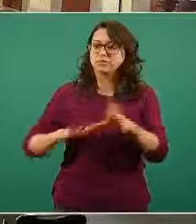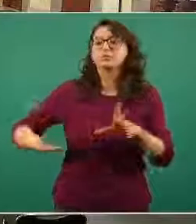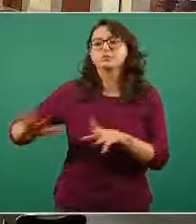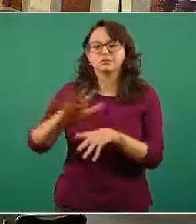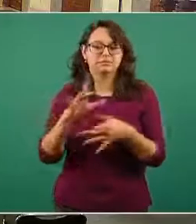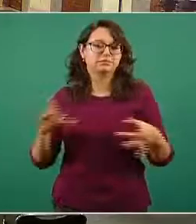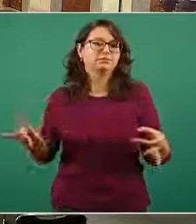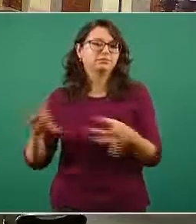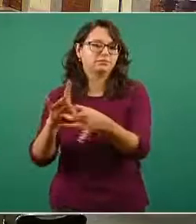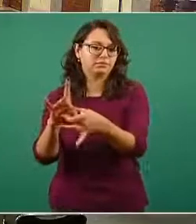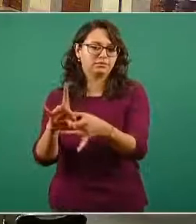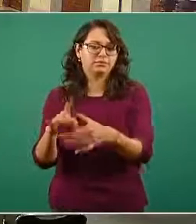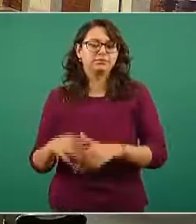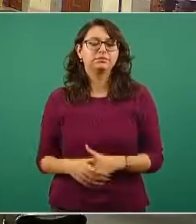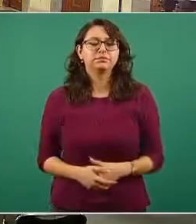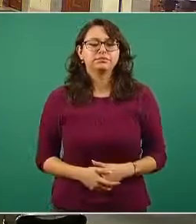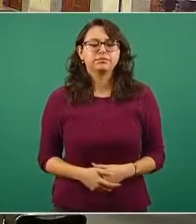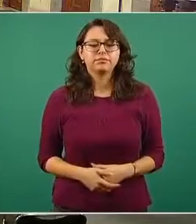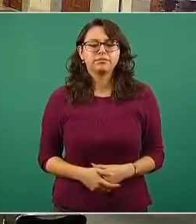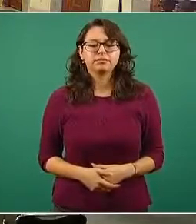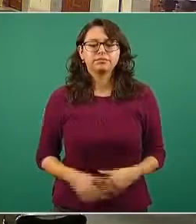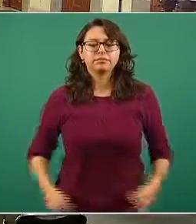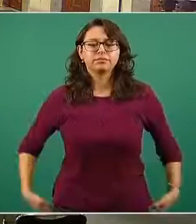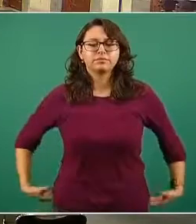populares relacionadas con la actividad educativa.